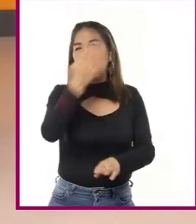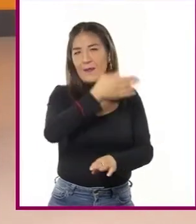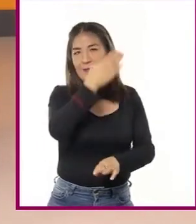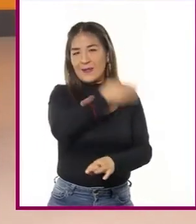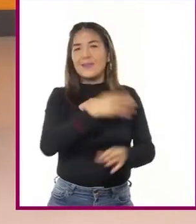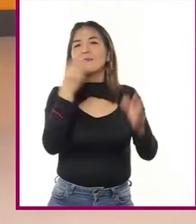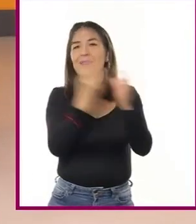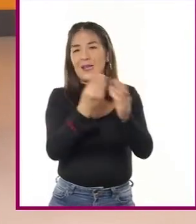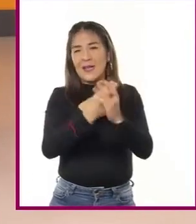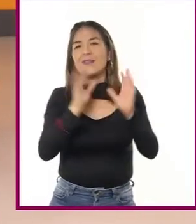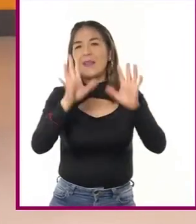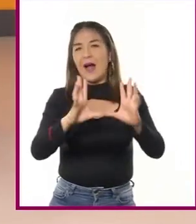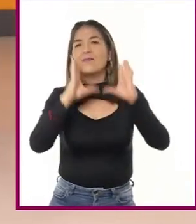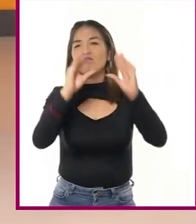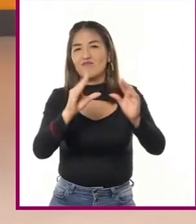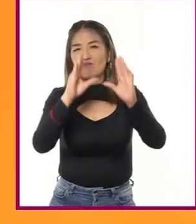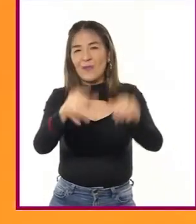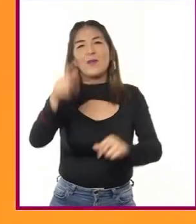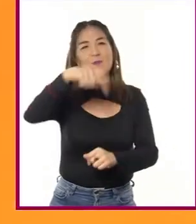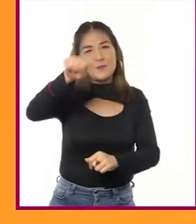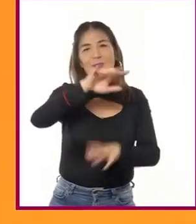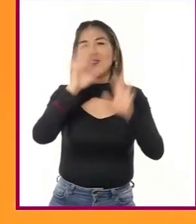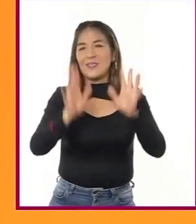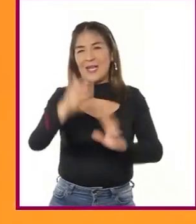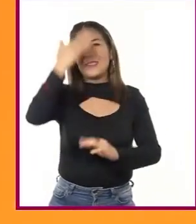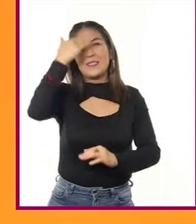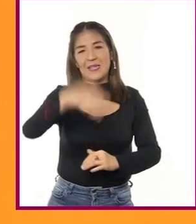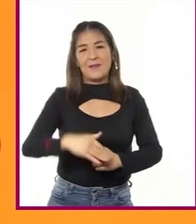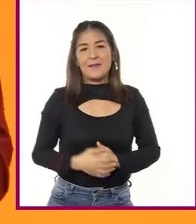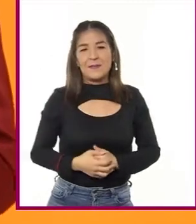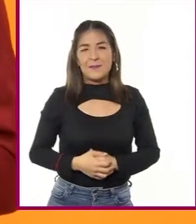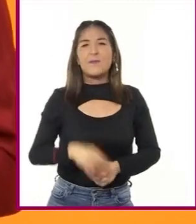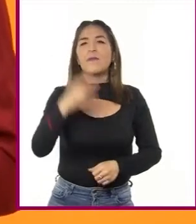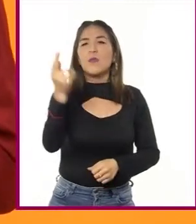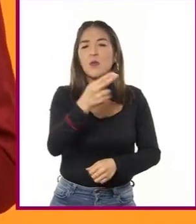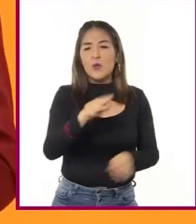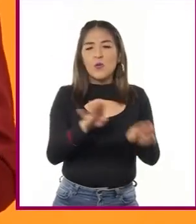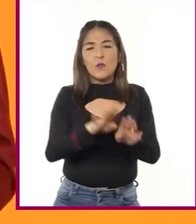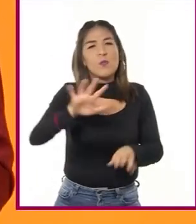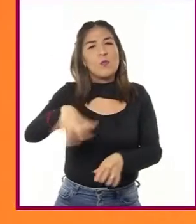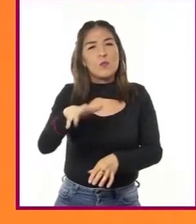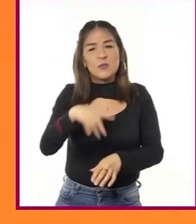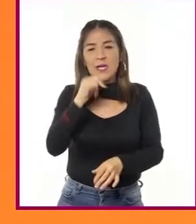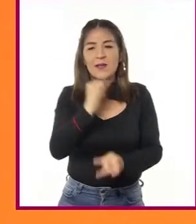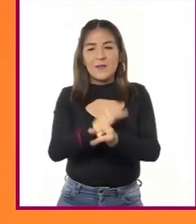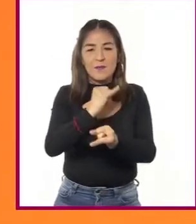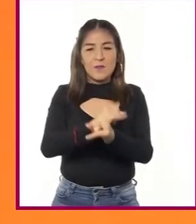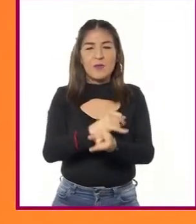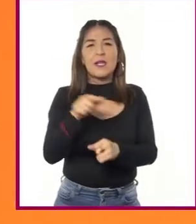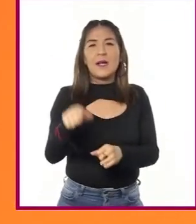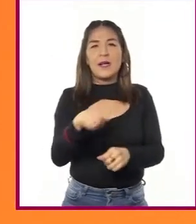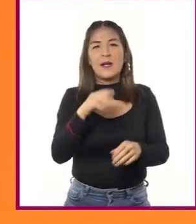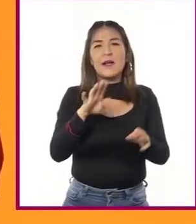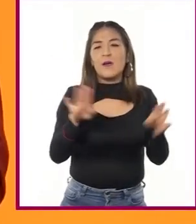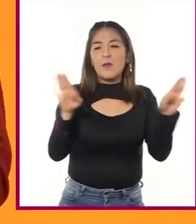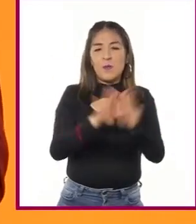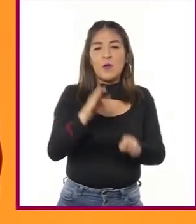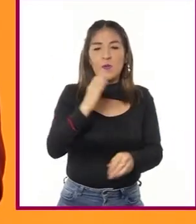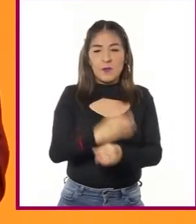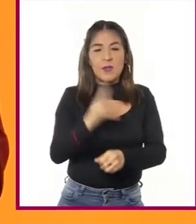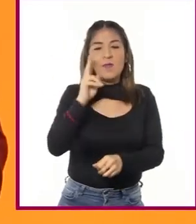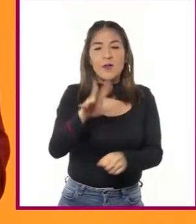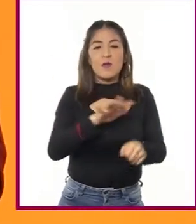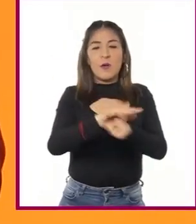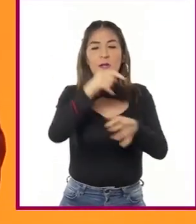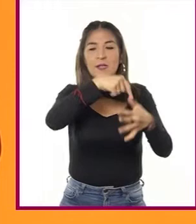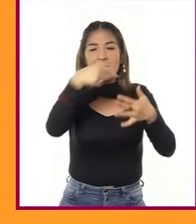Ustedes ya tienen mucho conocimiento al respecto. Para buscar en fuentes digitales, como lo hicimos en estos casos, algunos puntos que